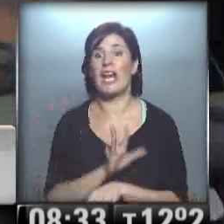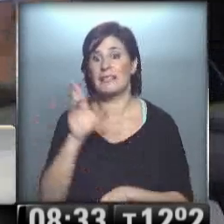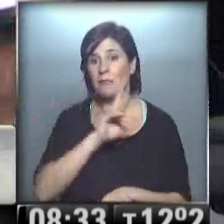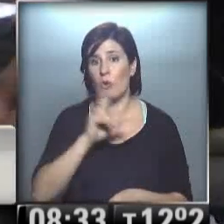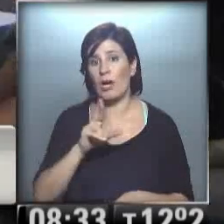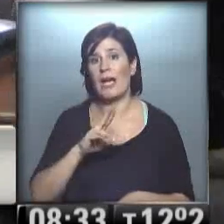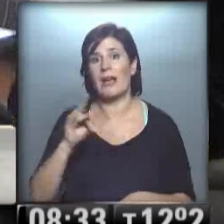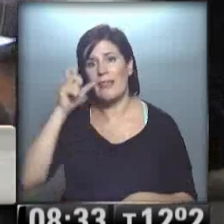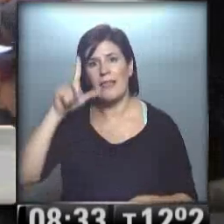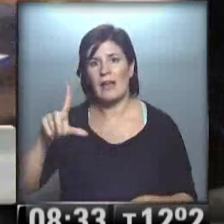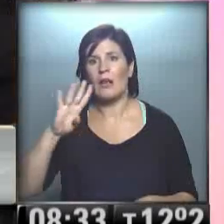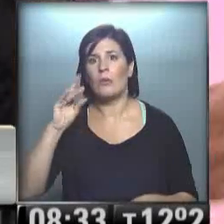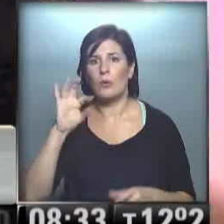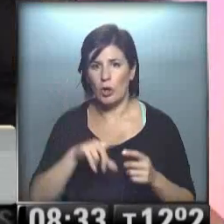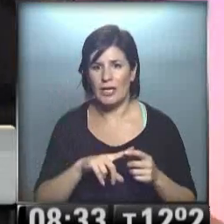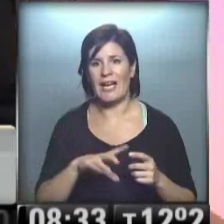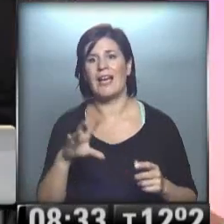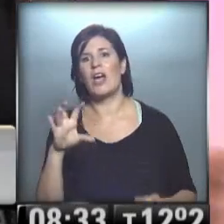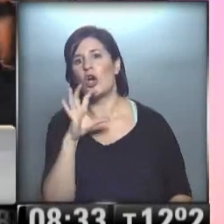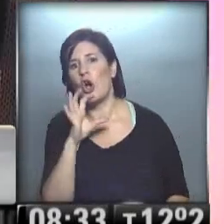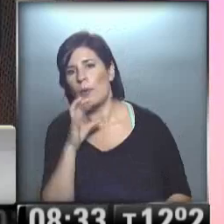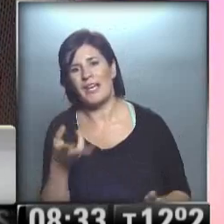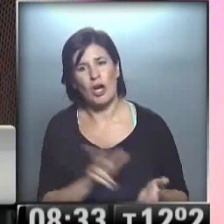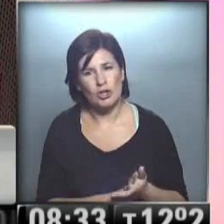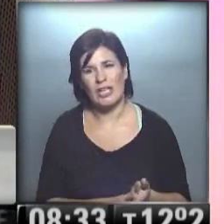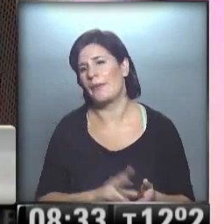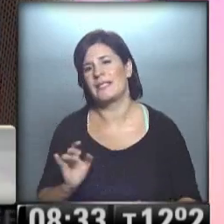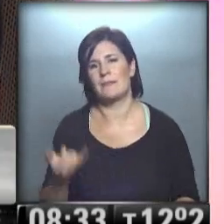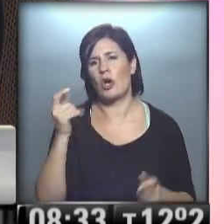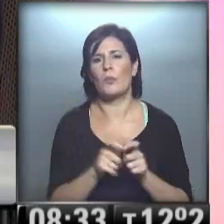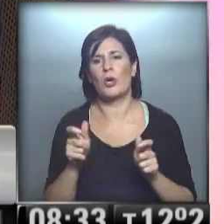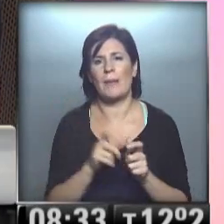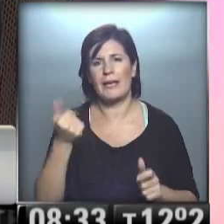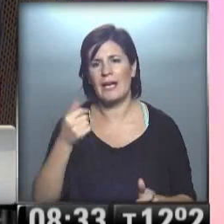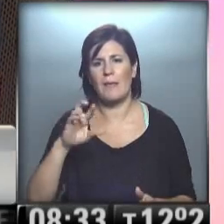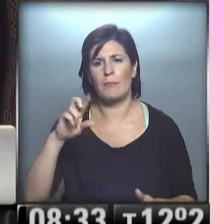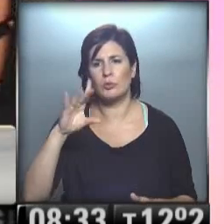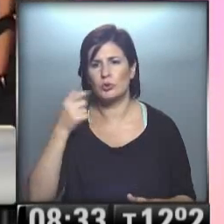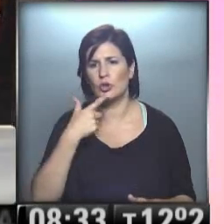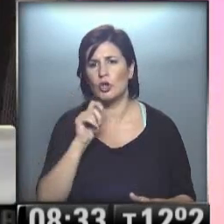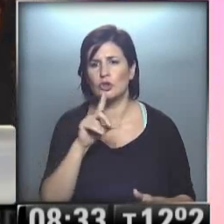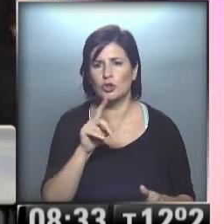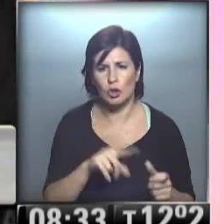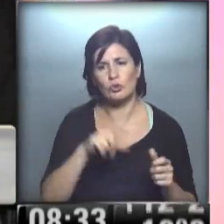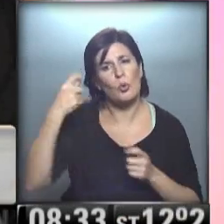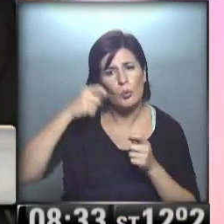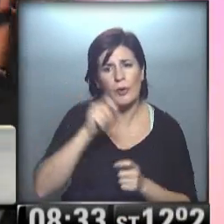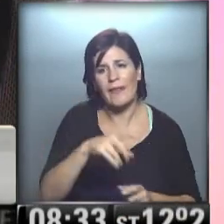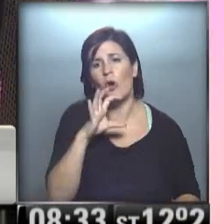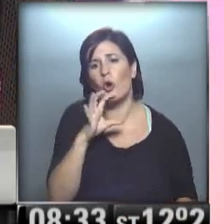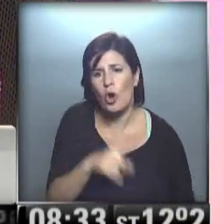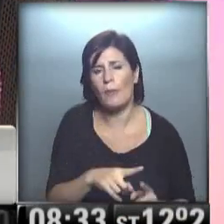humorístico una vez más no tenemos comprado el mejor programa peter capusotto y sus videos y diego capusotto en labor humorística